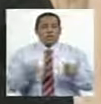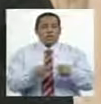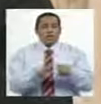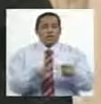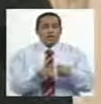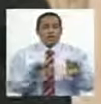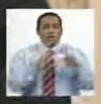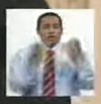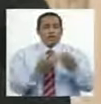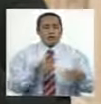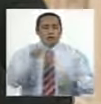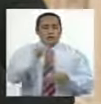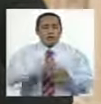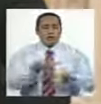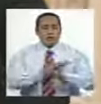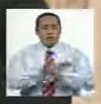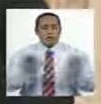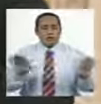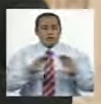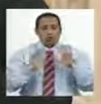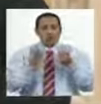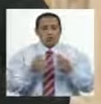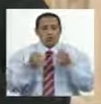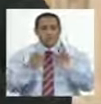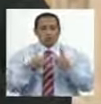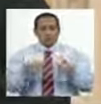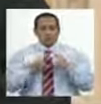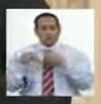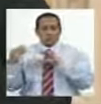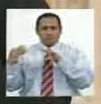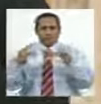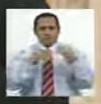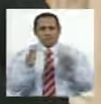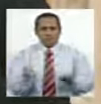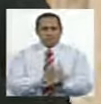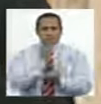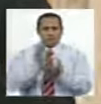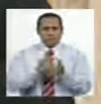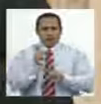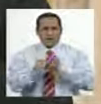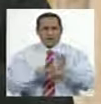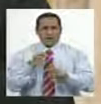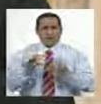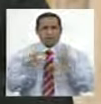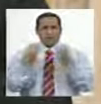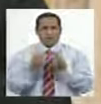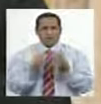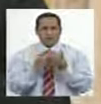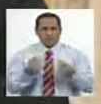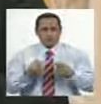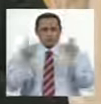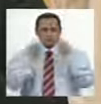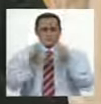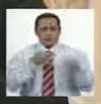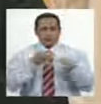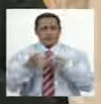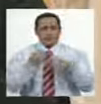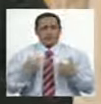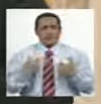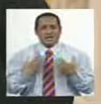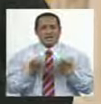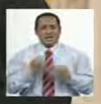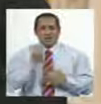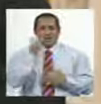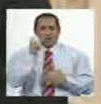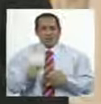una ley para la no reelección de los parlamentarios, ha tenido aquí reacciones por parte de los legisladores. La mayoría se han coincidido en señalar que lo que intenta